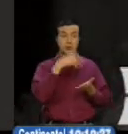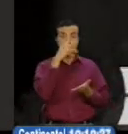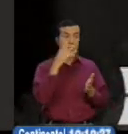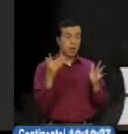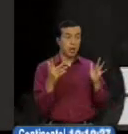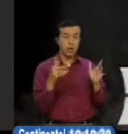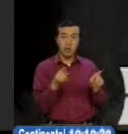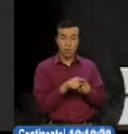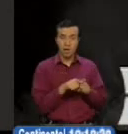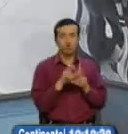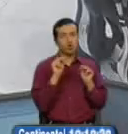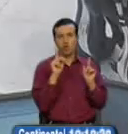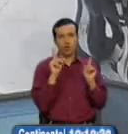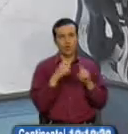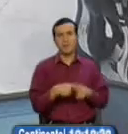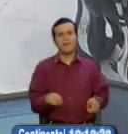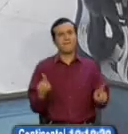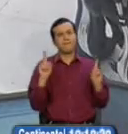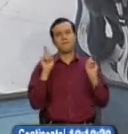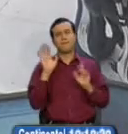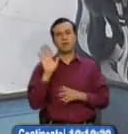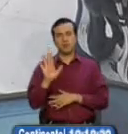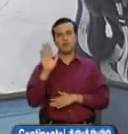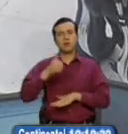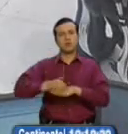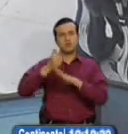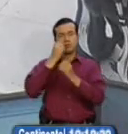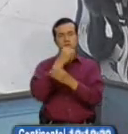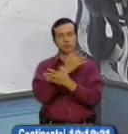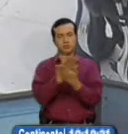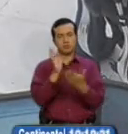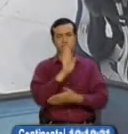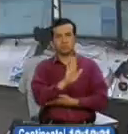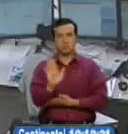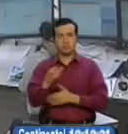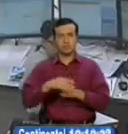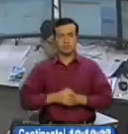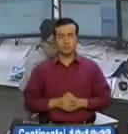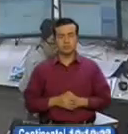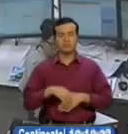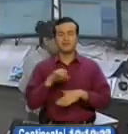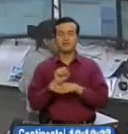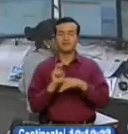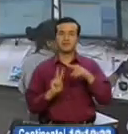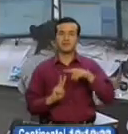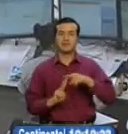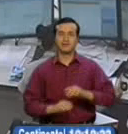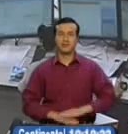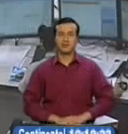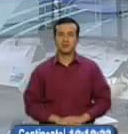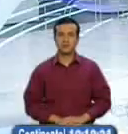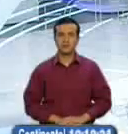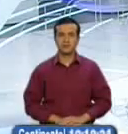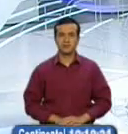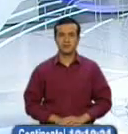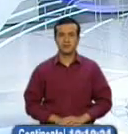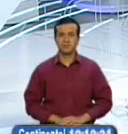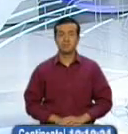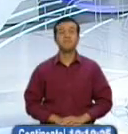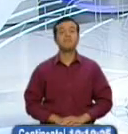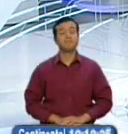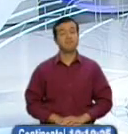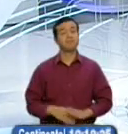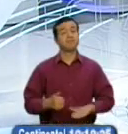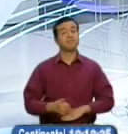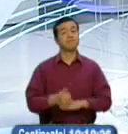el pasado 16 de abril, concluyeron las autoridades y organismos de respuesta. Eduardo Córdoba, Ecuador TV. Lo dicen